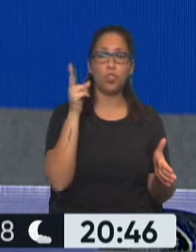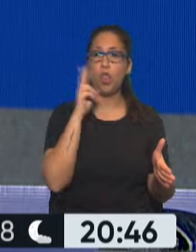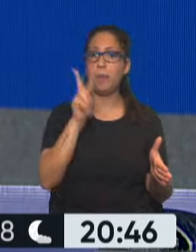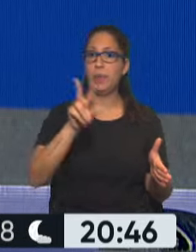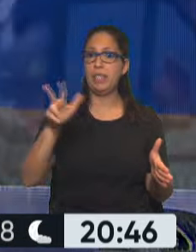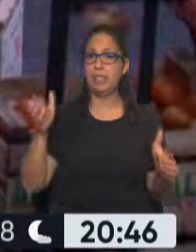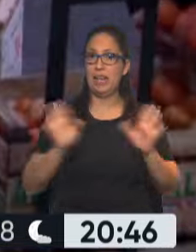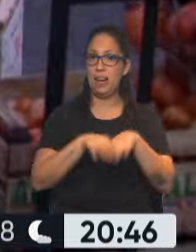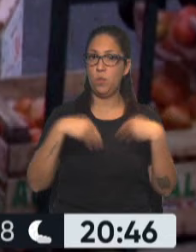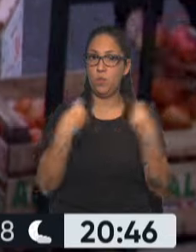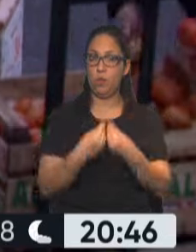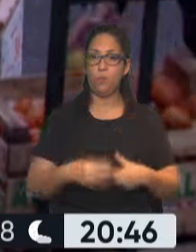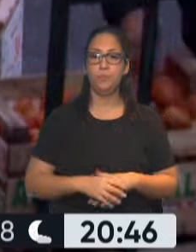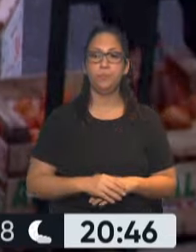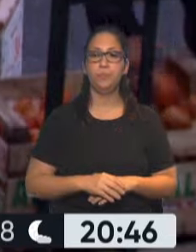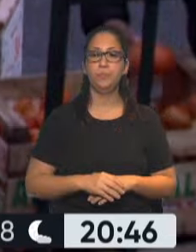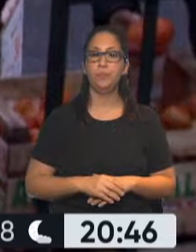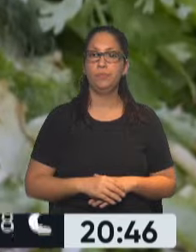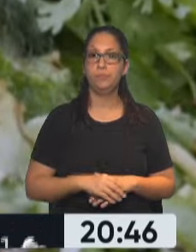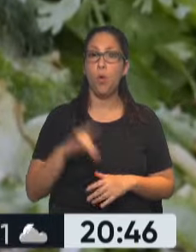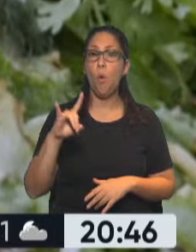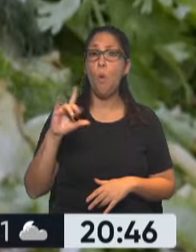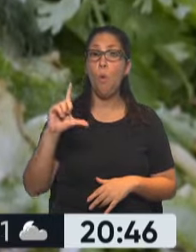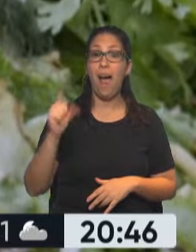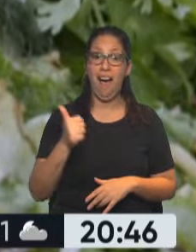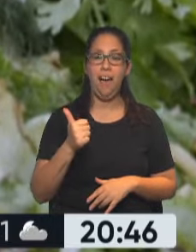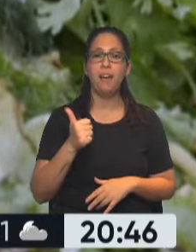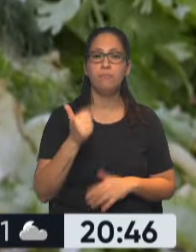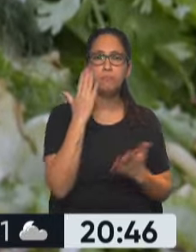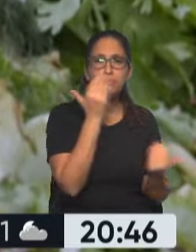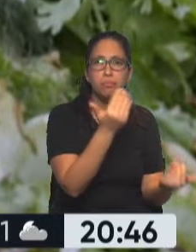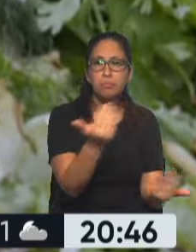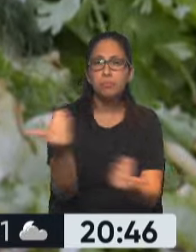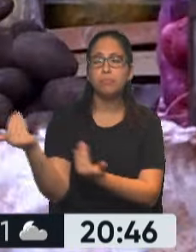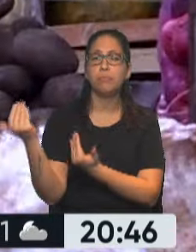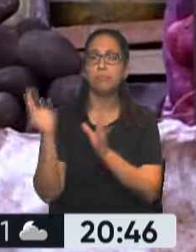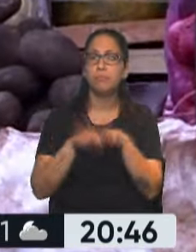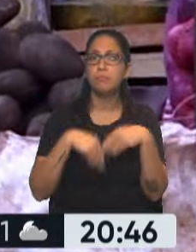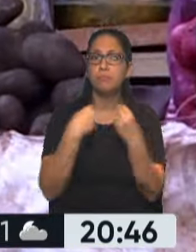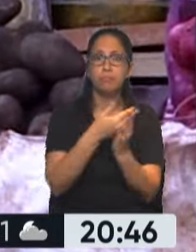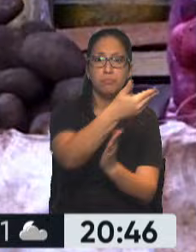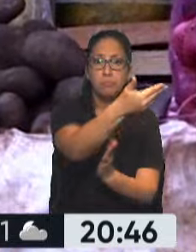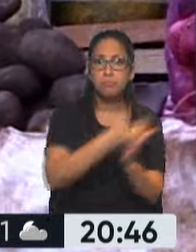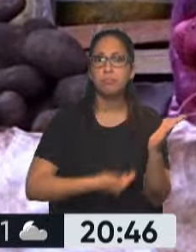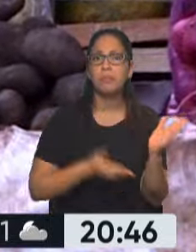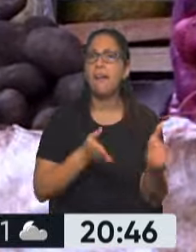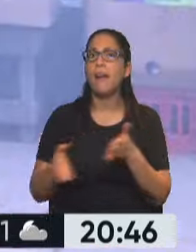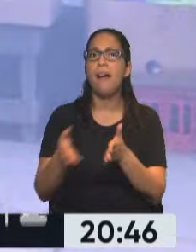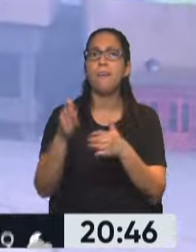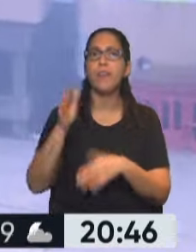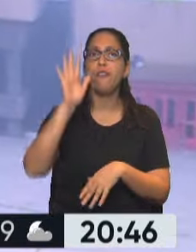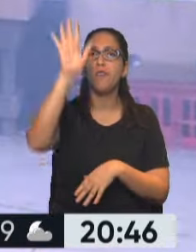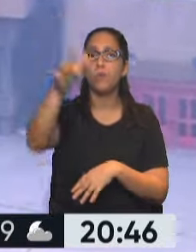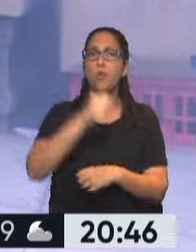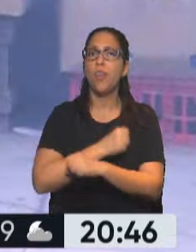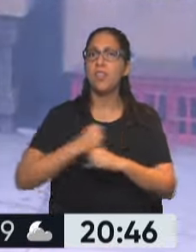2018-2023. La investigación de la UCA, titulada Trazando el Camino, privaciones estructurales, avances y desafíos en